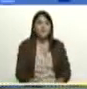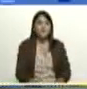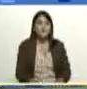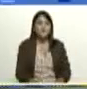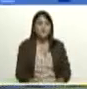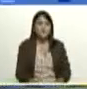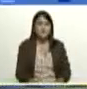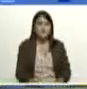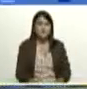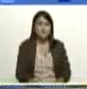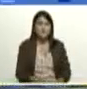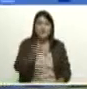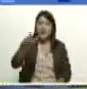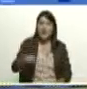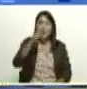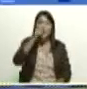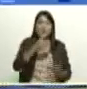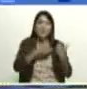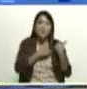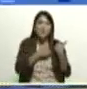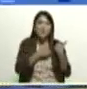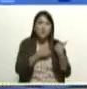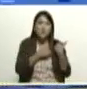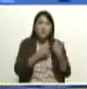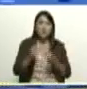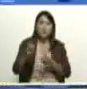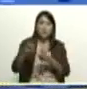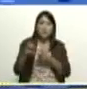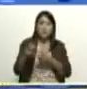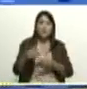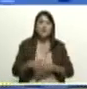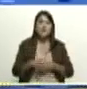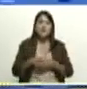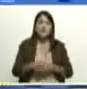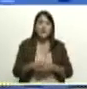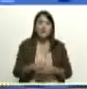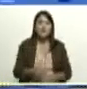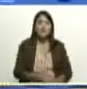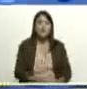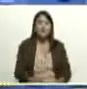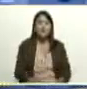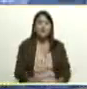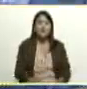el superintendente de Tributos del CENIAT, José David Cabello.